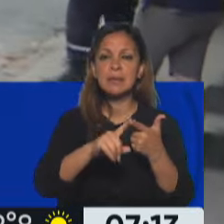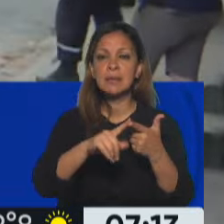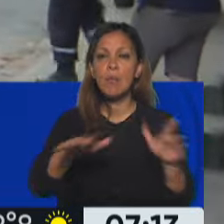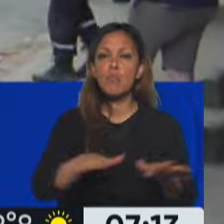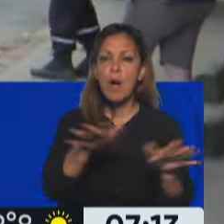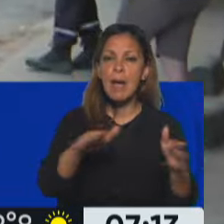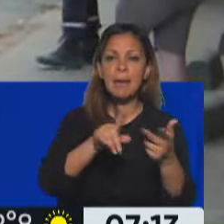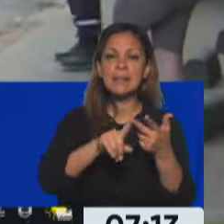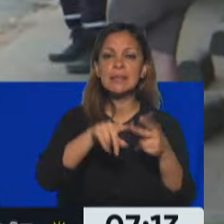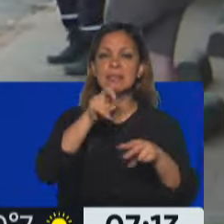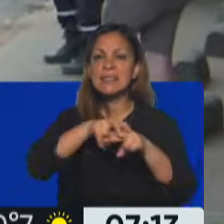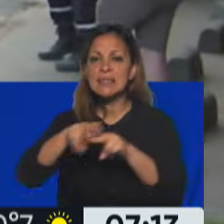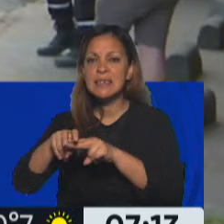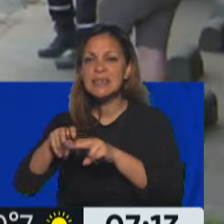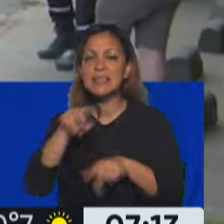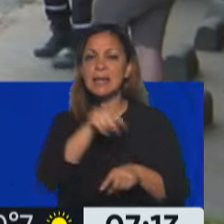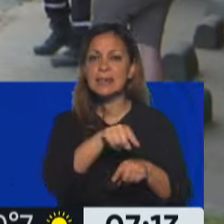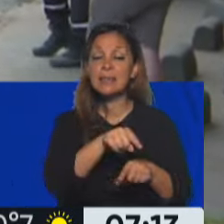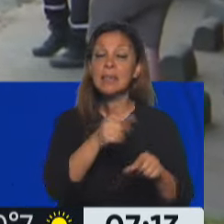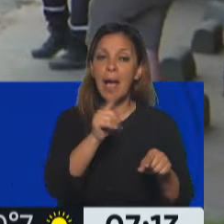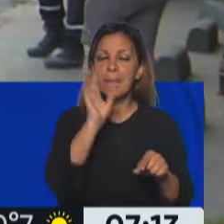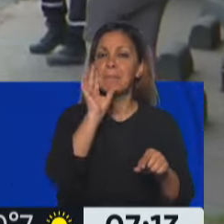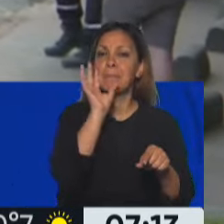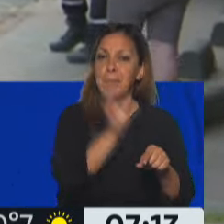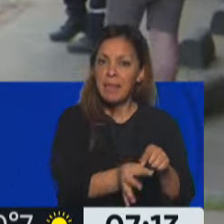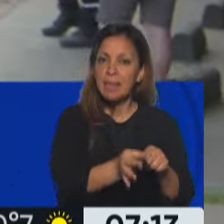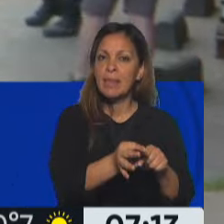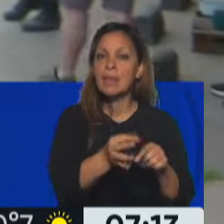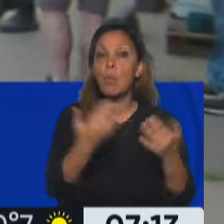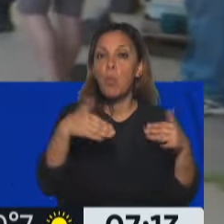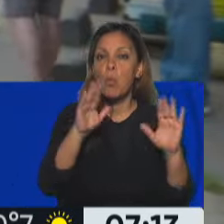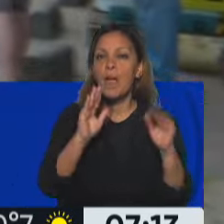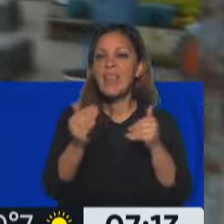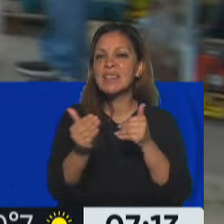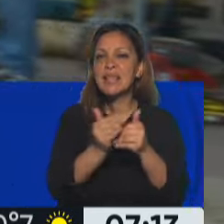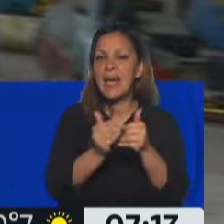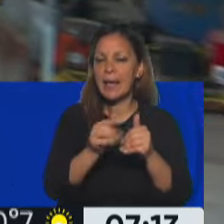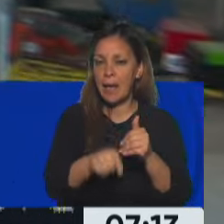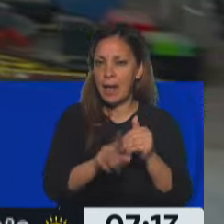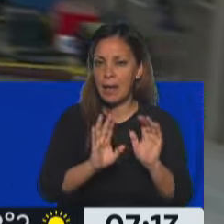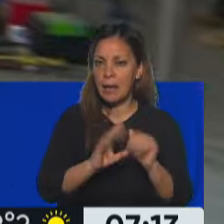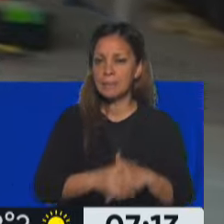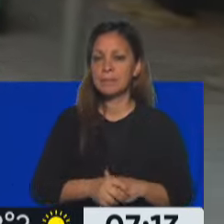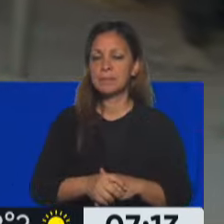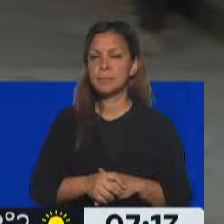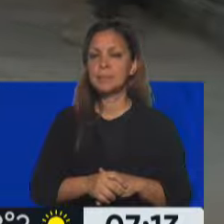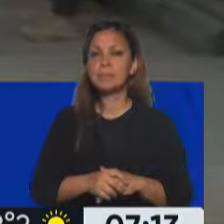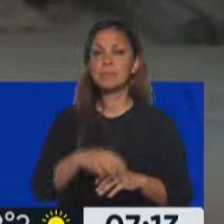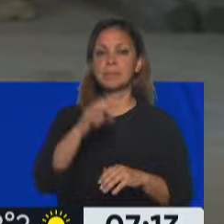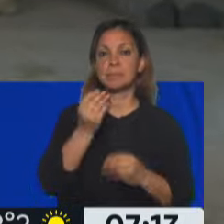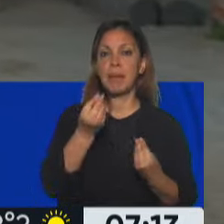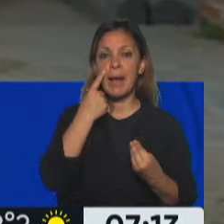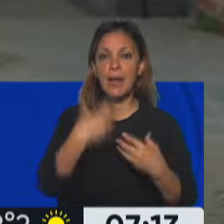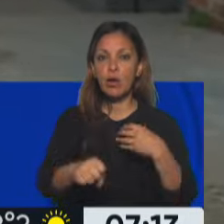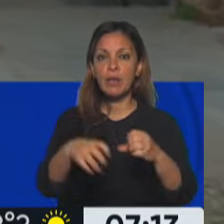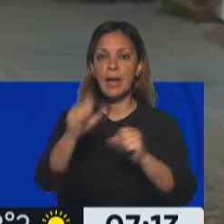sillas, es decir, objetos. Eso marca que podrían estar cerca de la reconstrucción, de llegar a encontrar a las personas